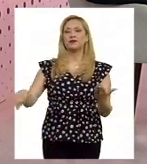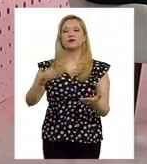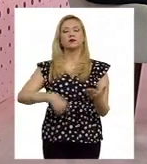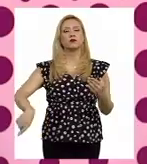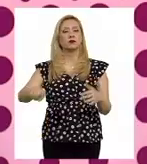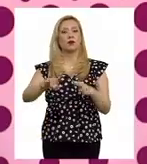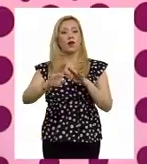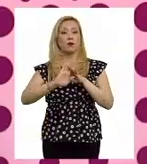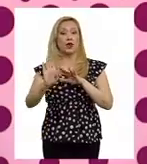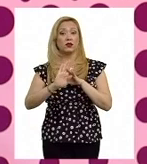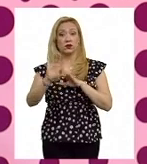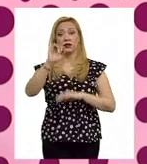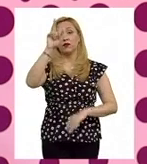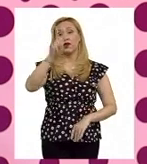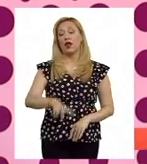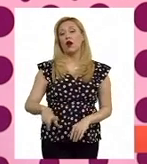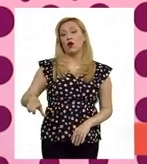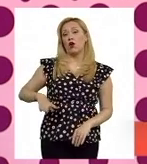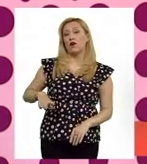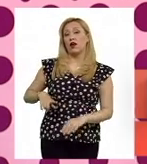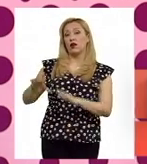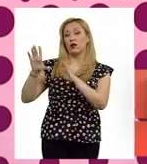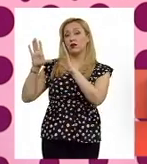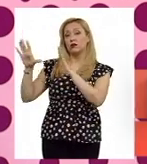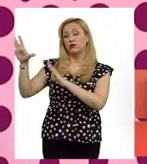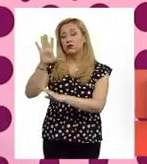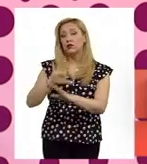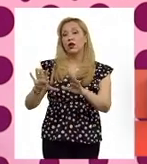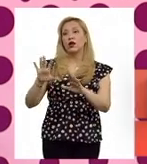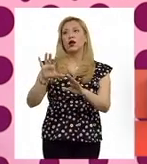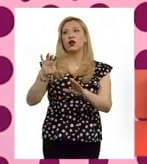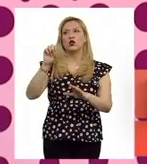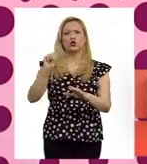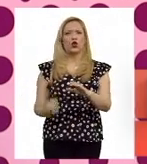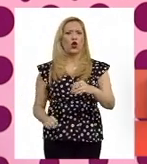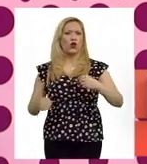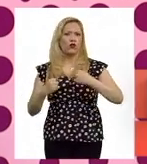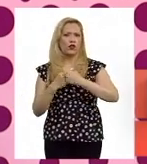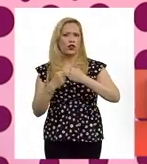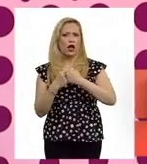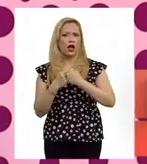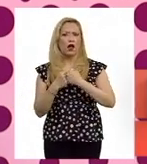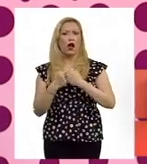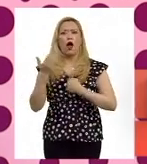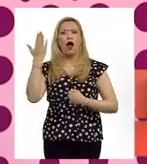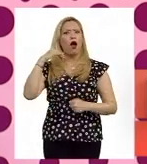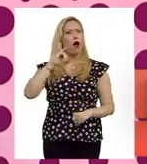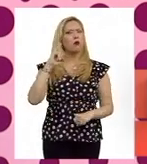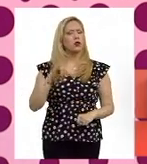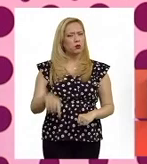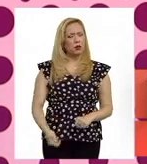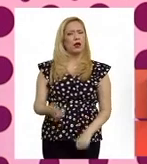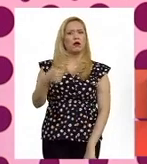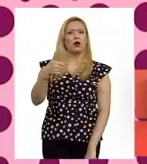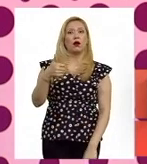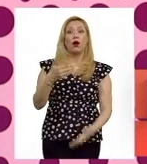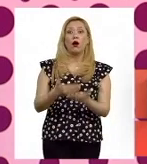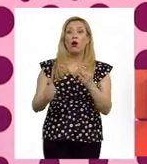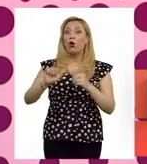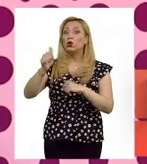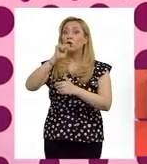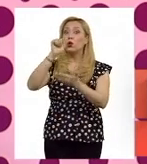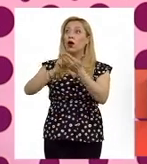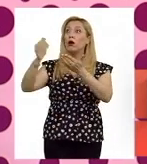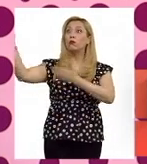tienen un aspecto político, y en la frontera sur de México ha pasado un fenómeno que no había pasado antes, que estamos teniendo migrantes de otras regiones,